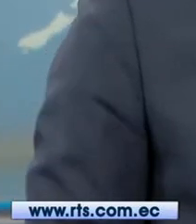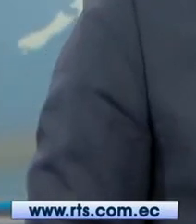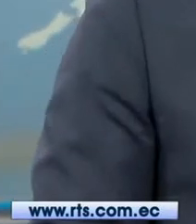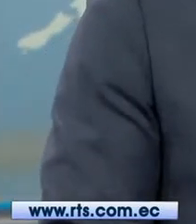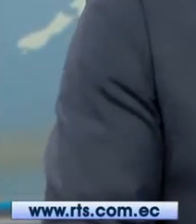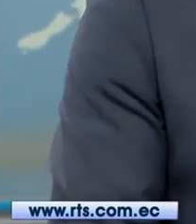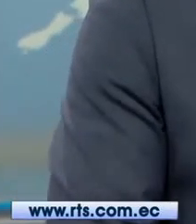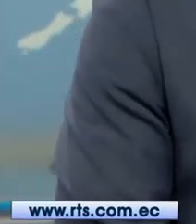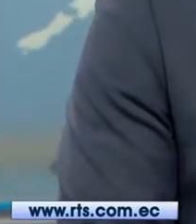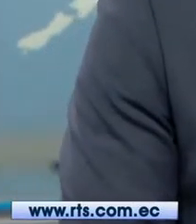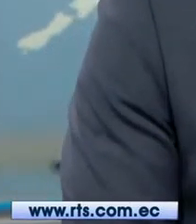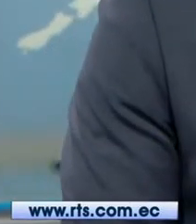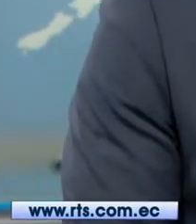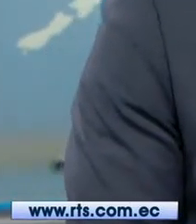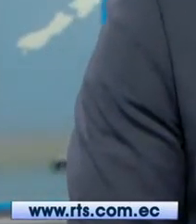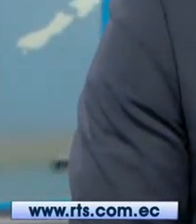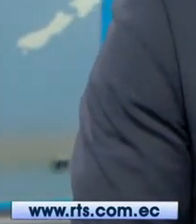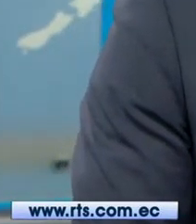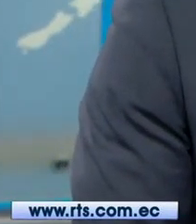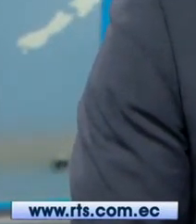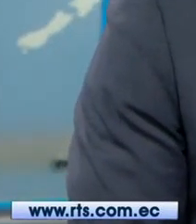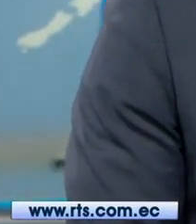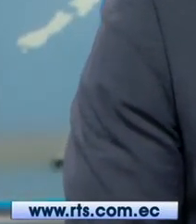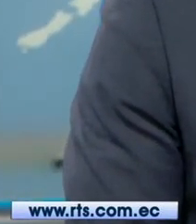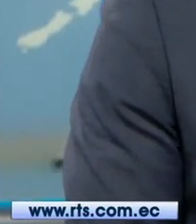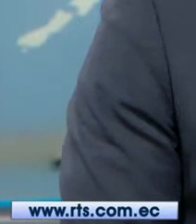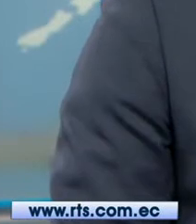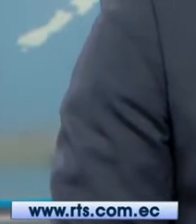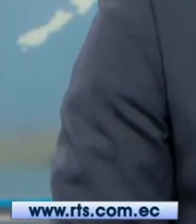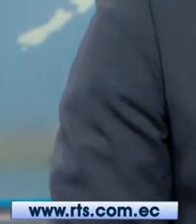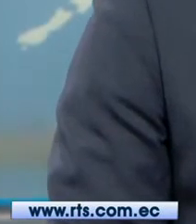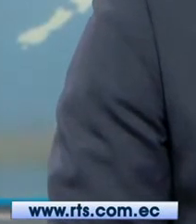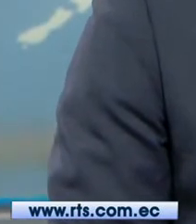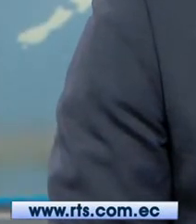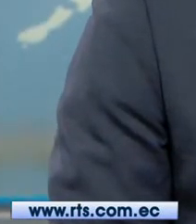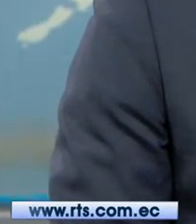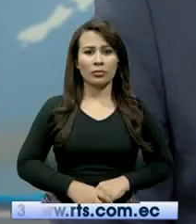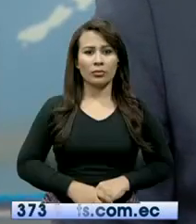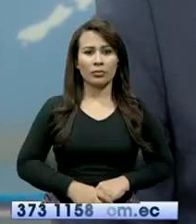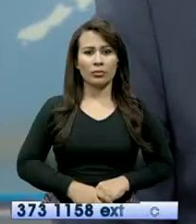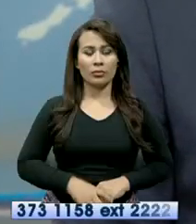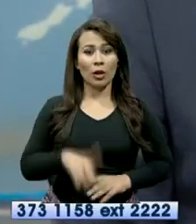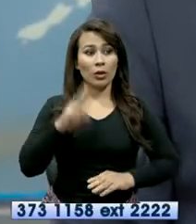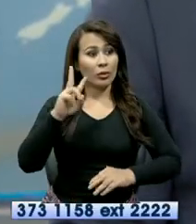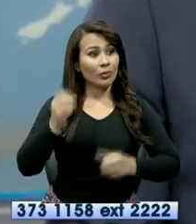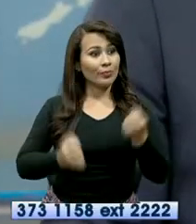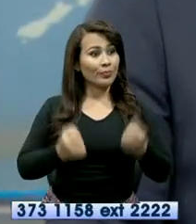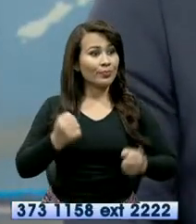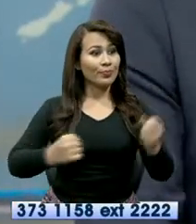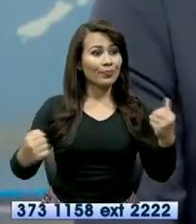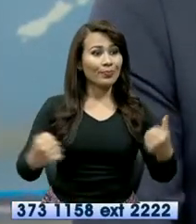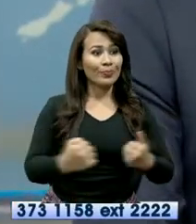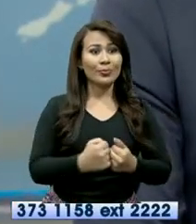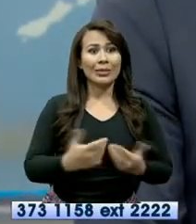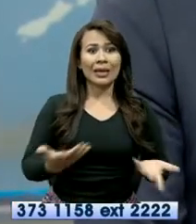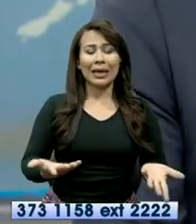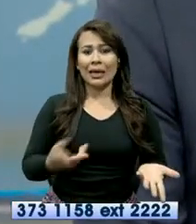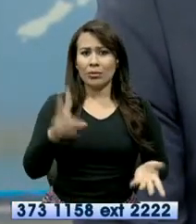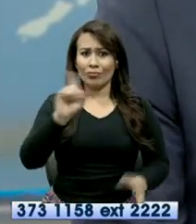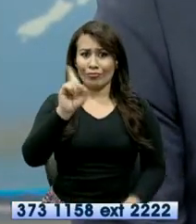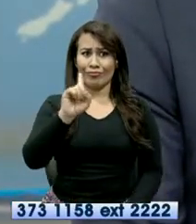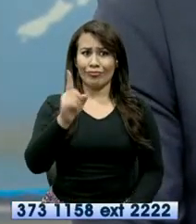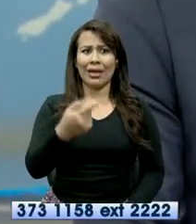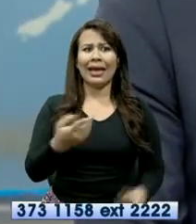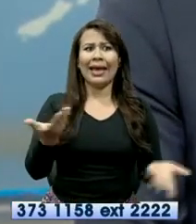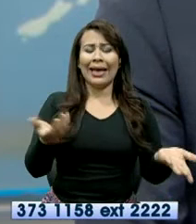Bien, vamos. Durante el fin de semana, dos vehículos quedaron afectados al incendiarse por diferentes causas. No hubo pérdidas humanas en ambos